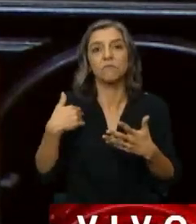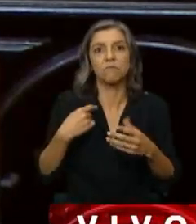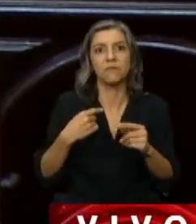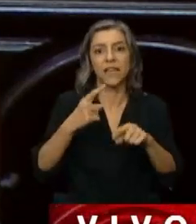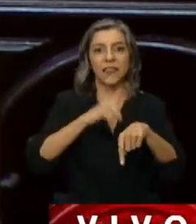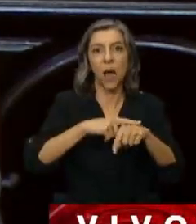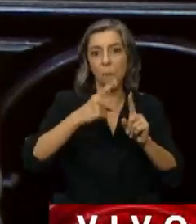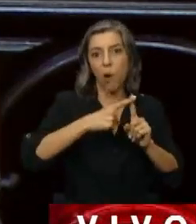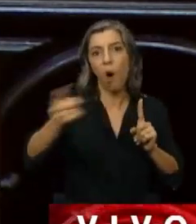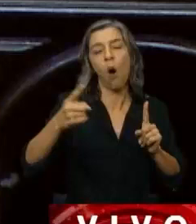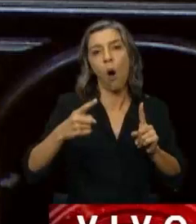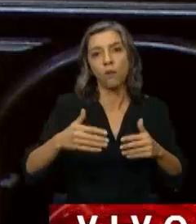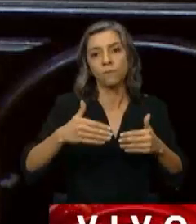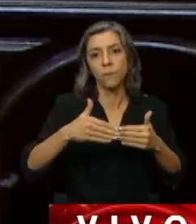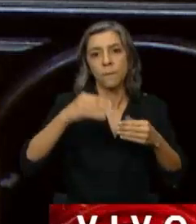vista de la economía.